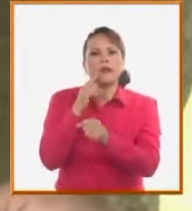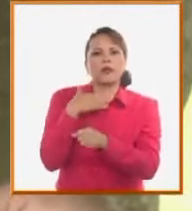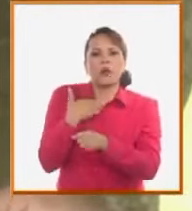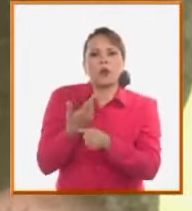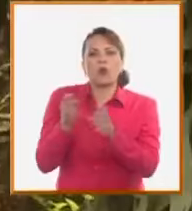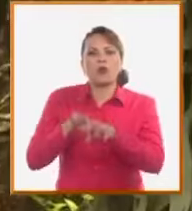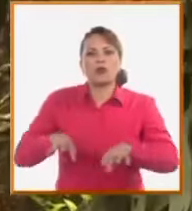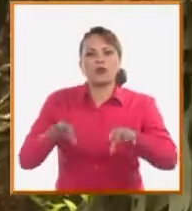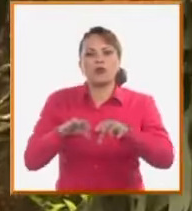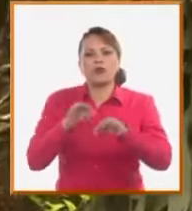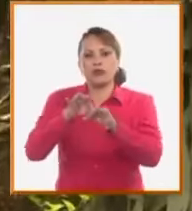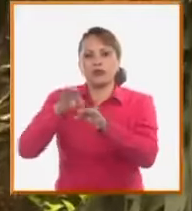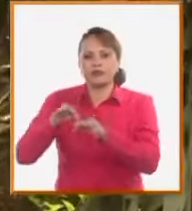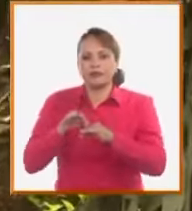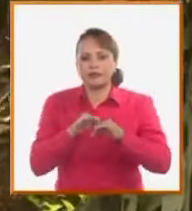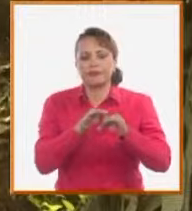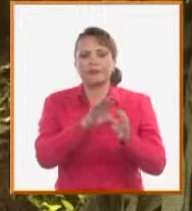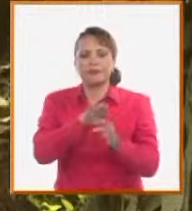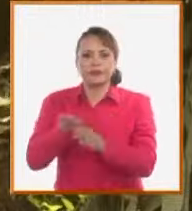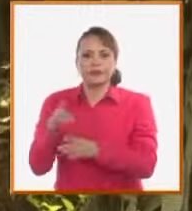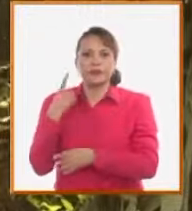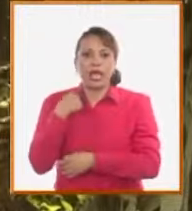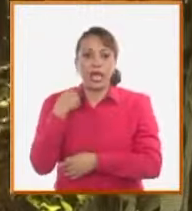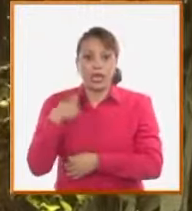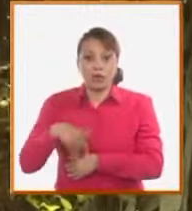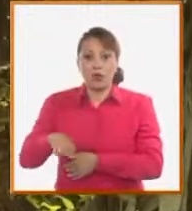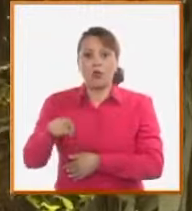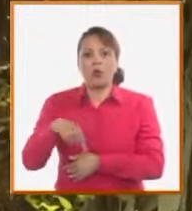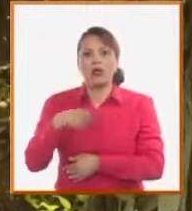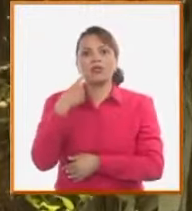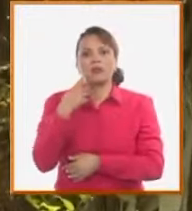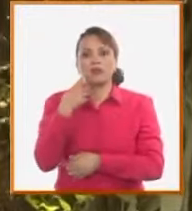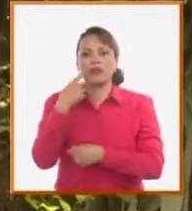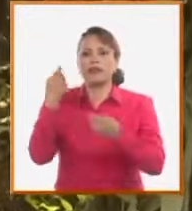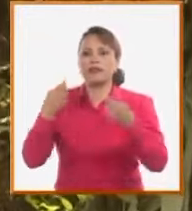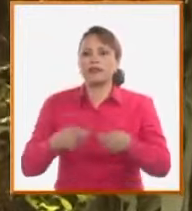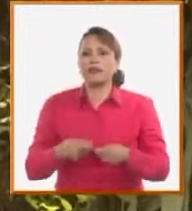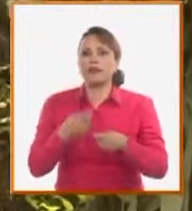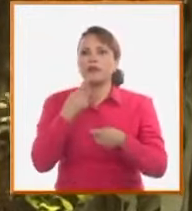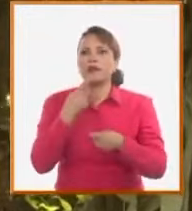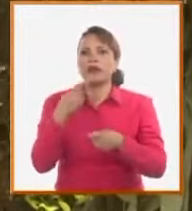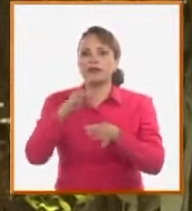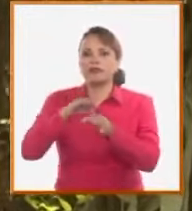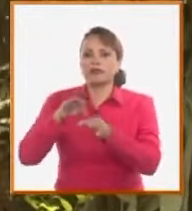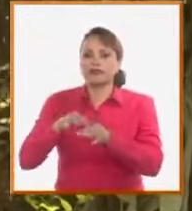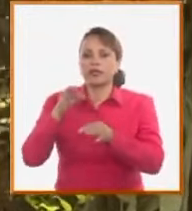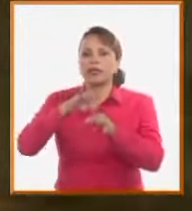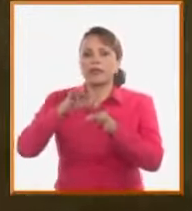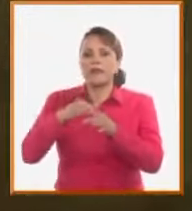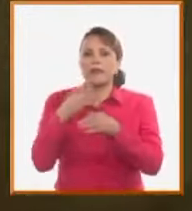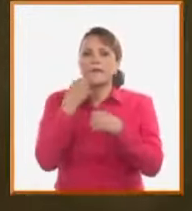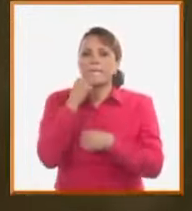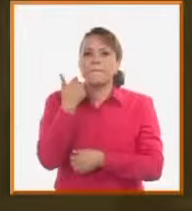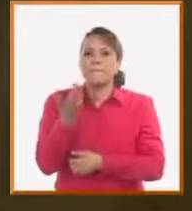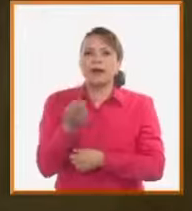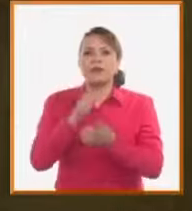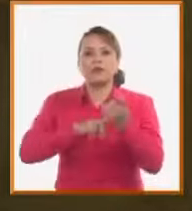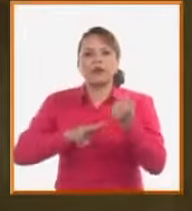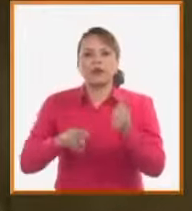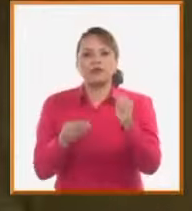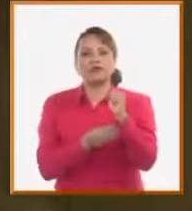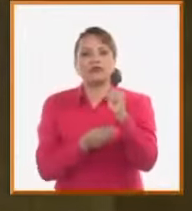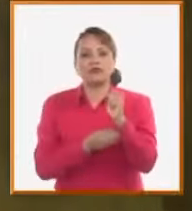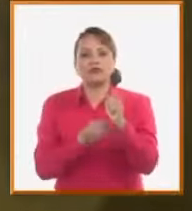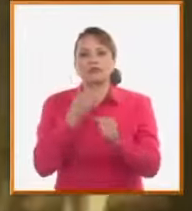condiciones están esos cultivos. El presente año será decisivo para lograr la explotación de los suelos en Ciego de Ávila, una de las provincias con mayores